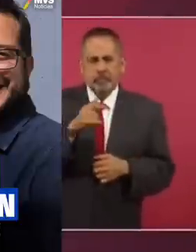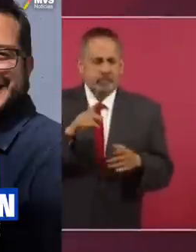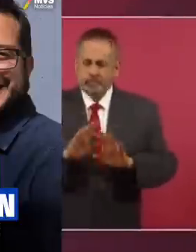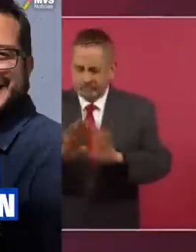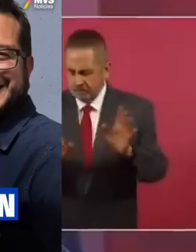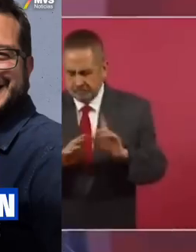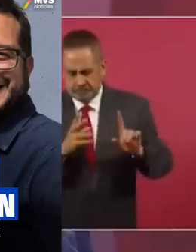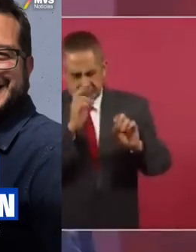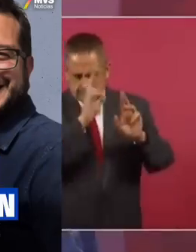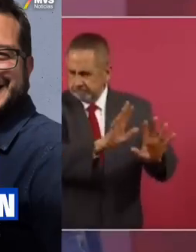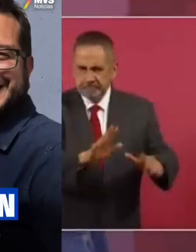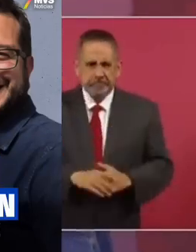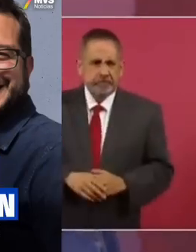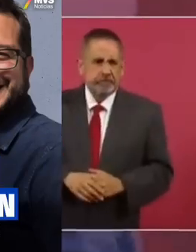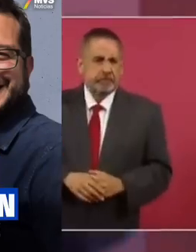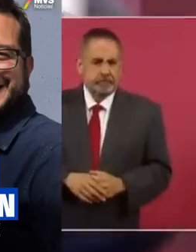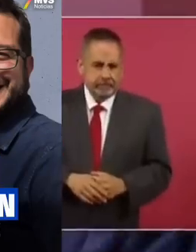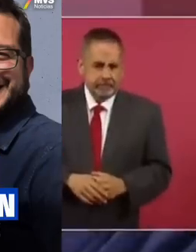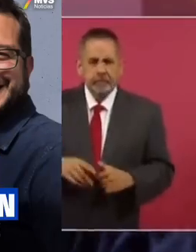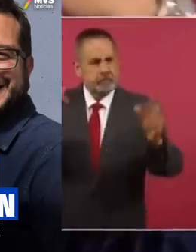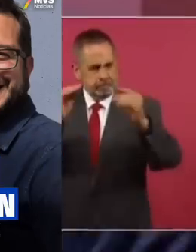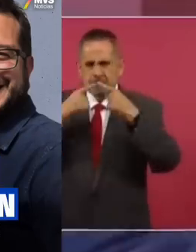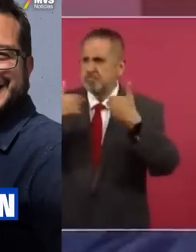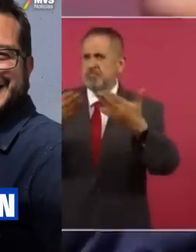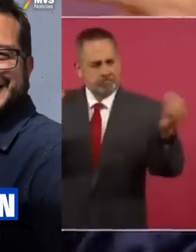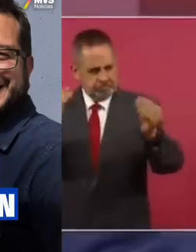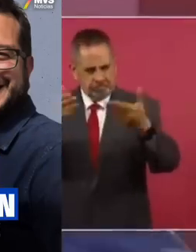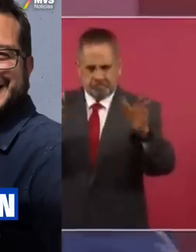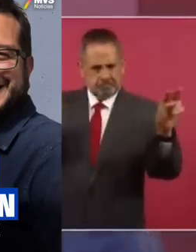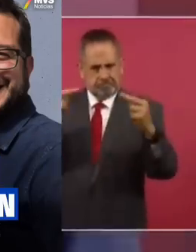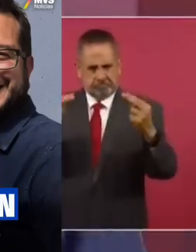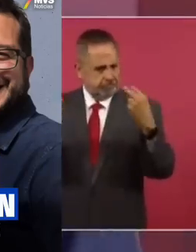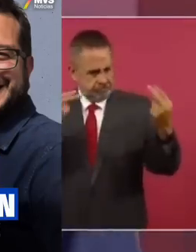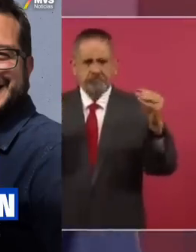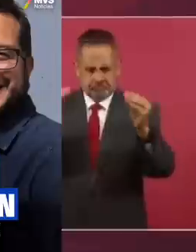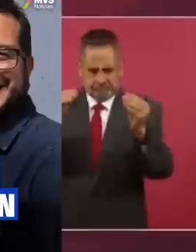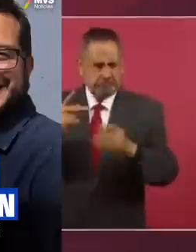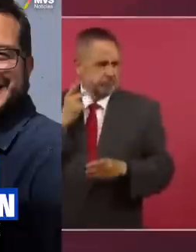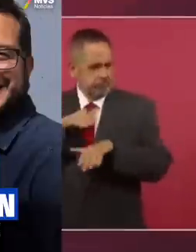No. Esto es debate público, político.